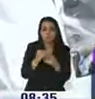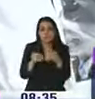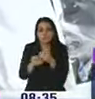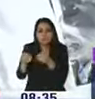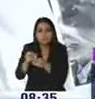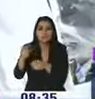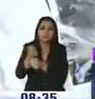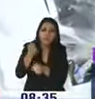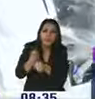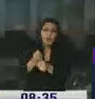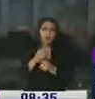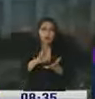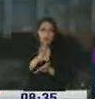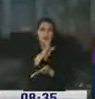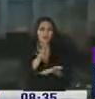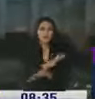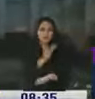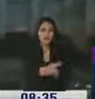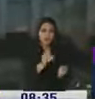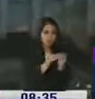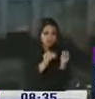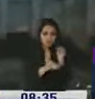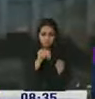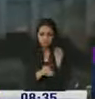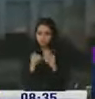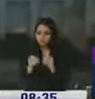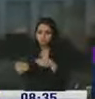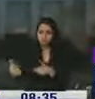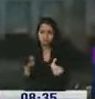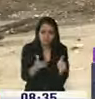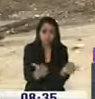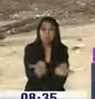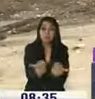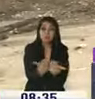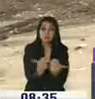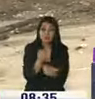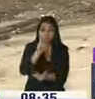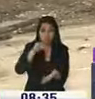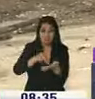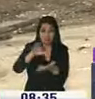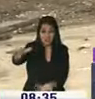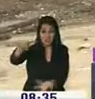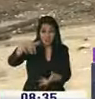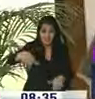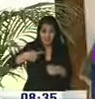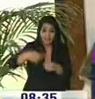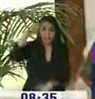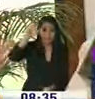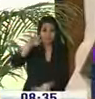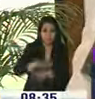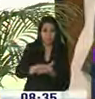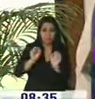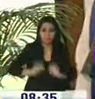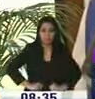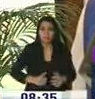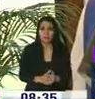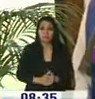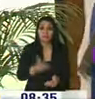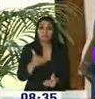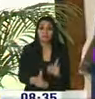de trabajo y estudio para reducir las 2.000 toneladas diarias de desechos que se generan en la ciudad. A través de un proceso